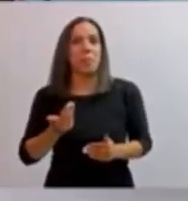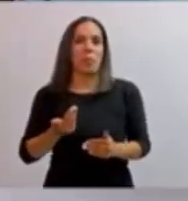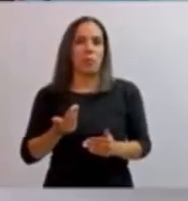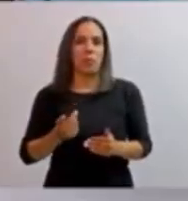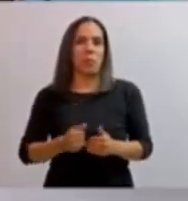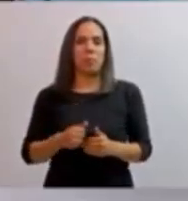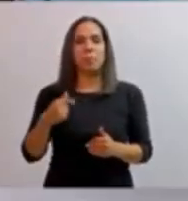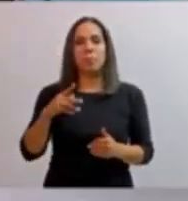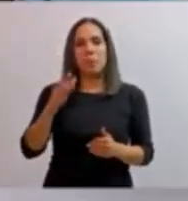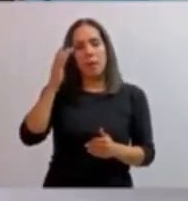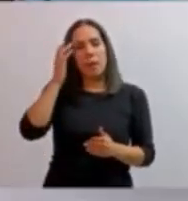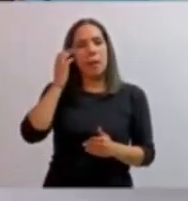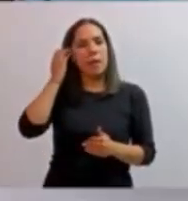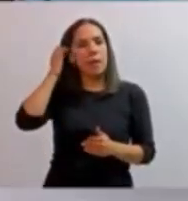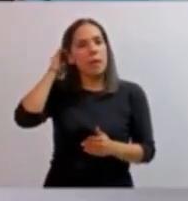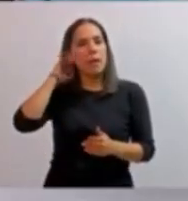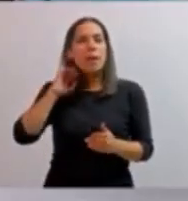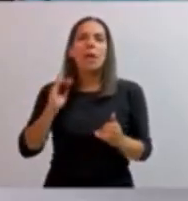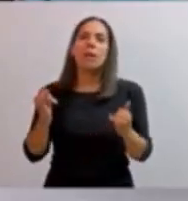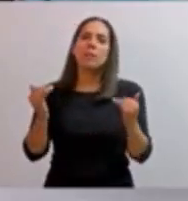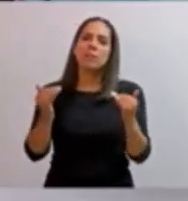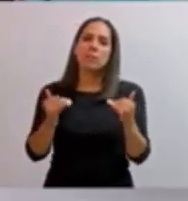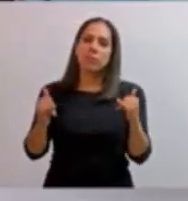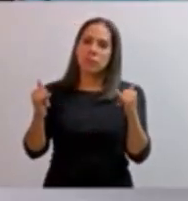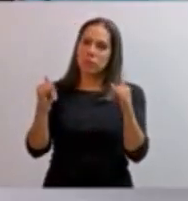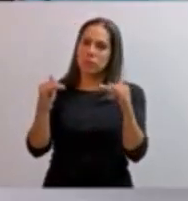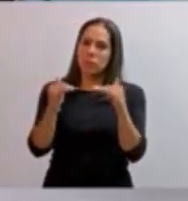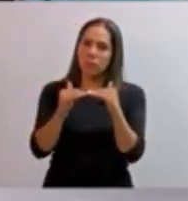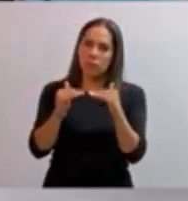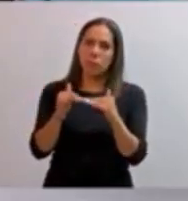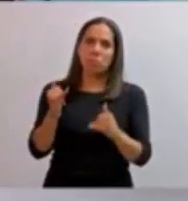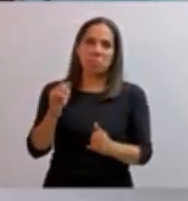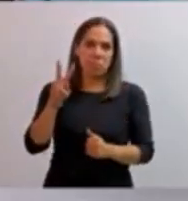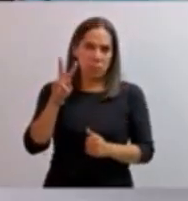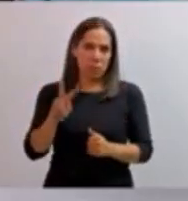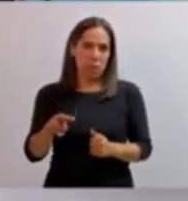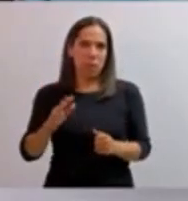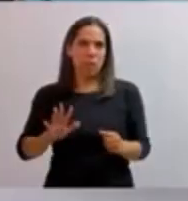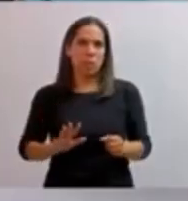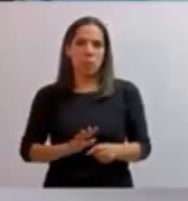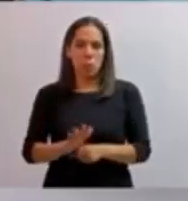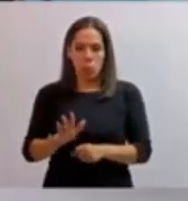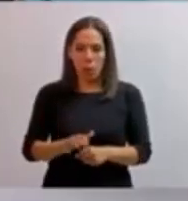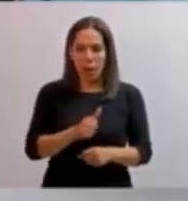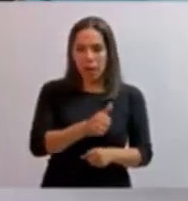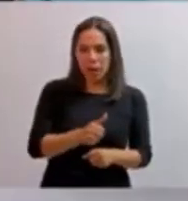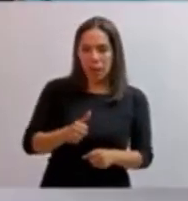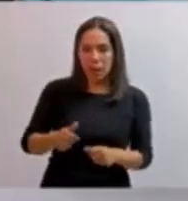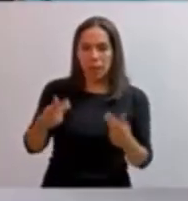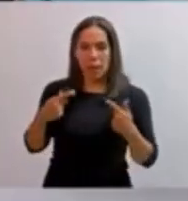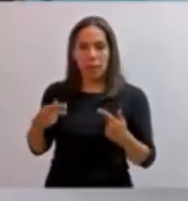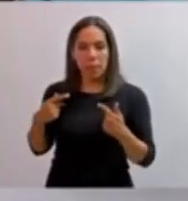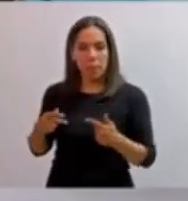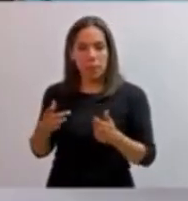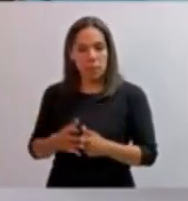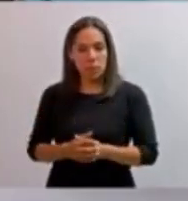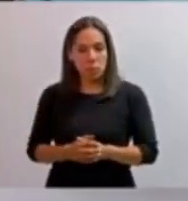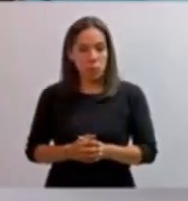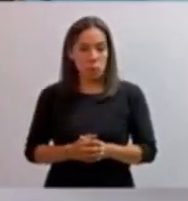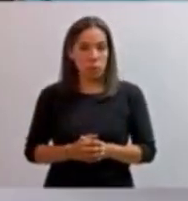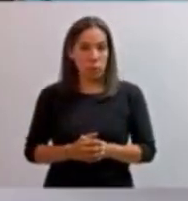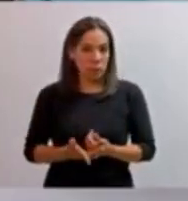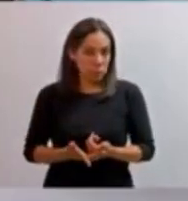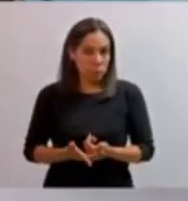otro elemento que me parece muy importante, me llama mucho la atención, que cada una desde sus